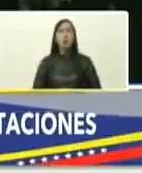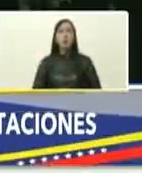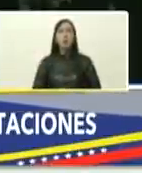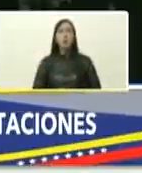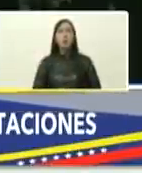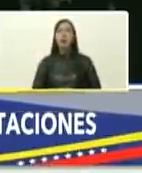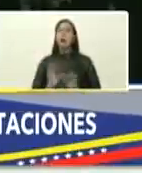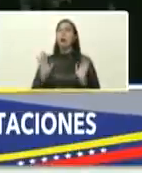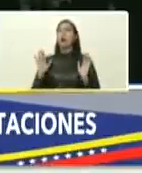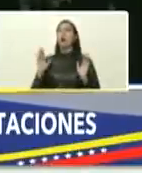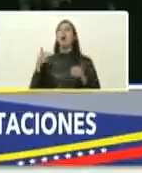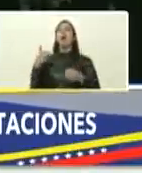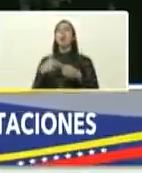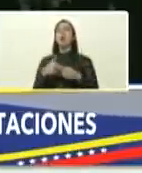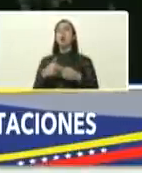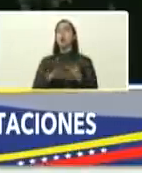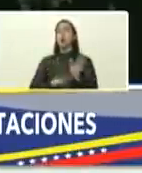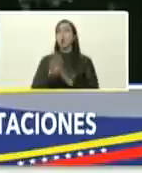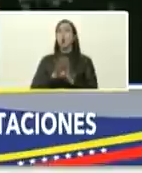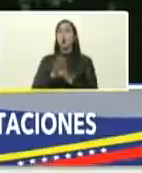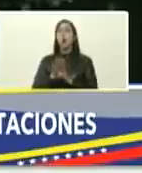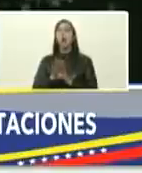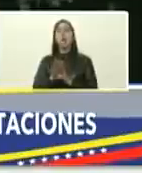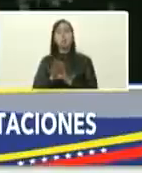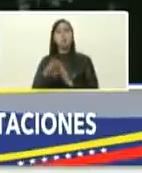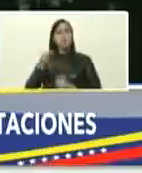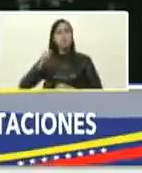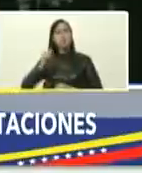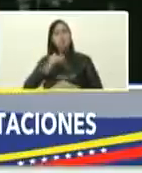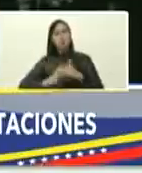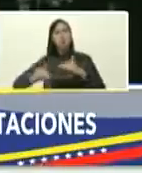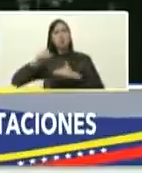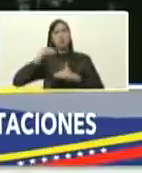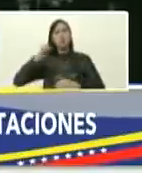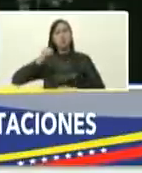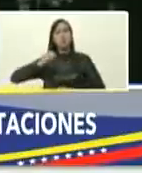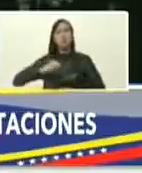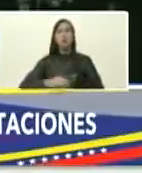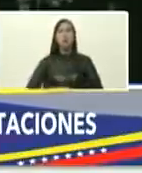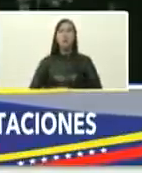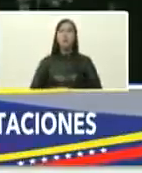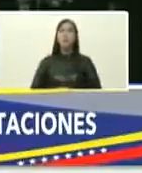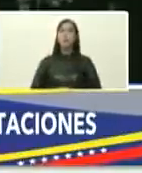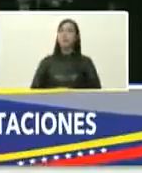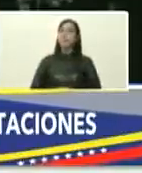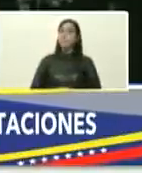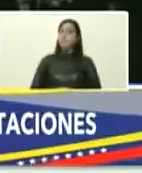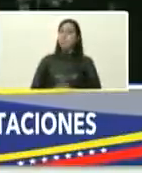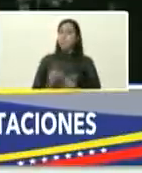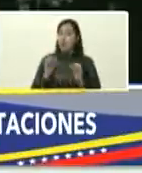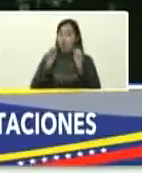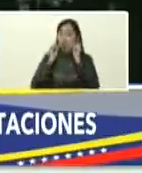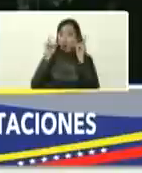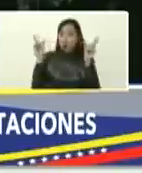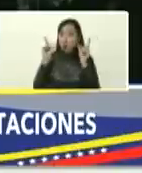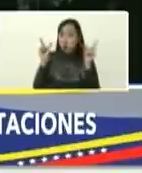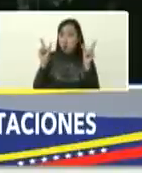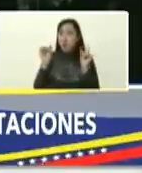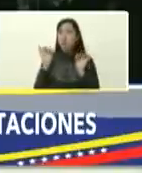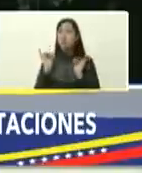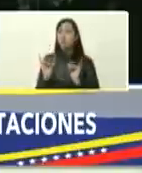Que el petróleo lo vamos a desarrollar. Estamos creciendo. Y bueno, hay buena sorpresa